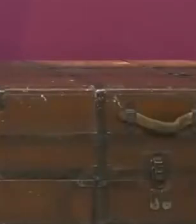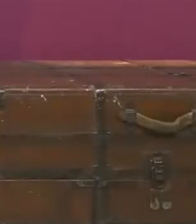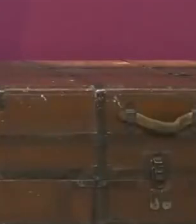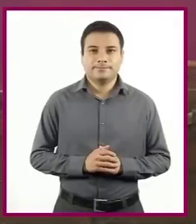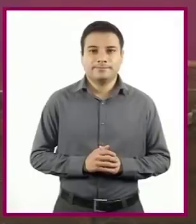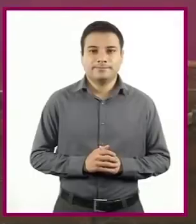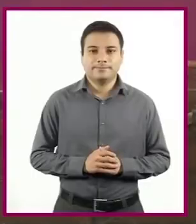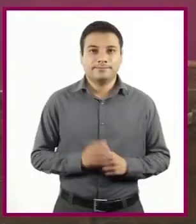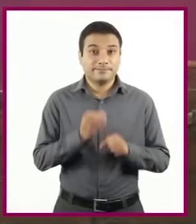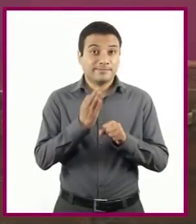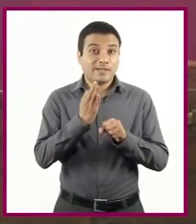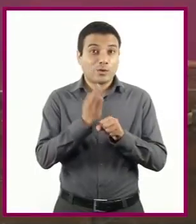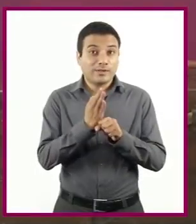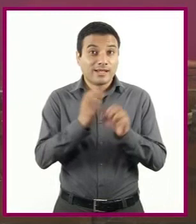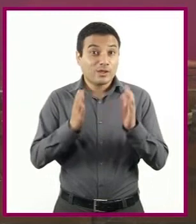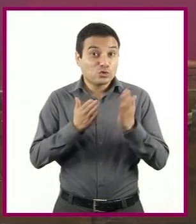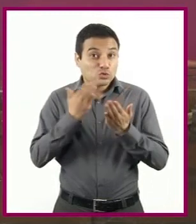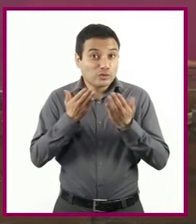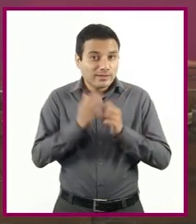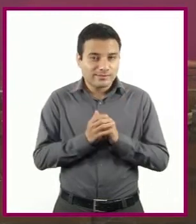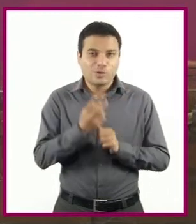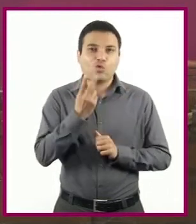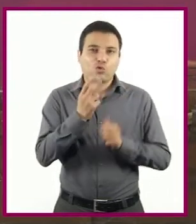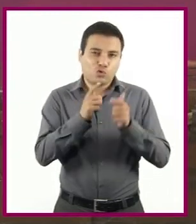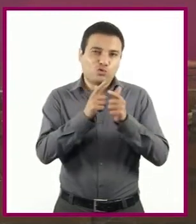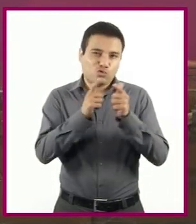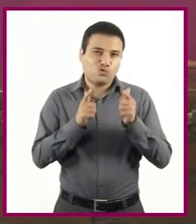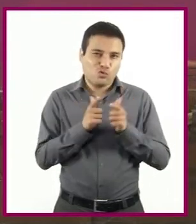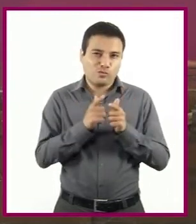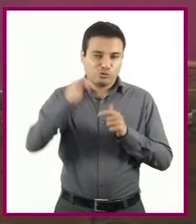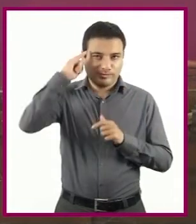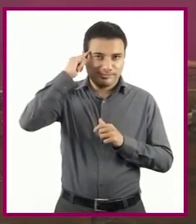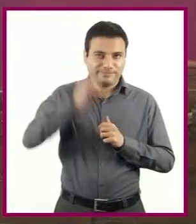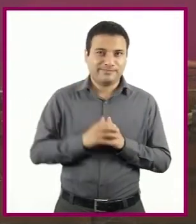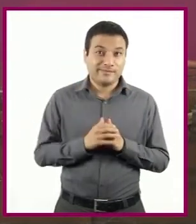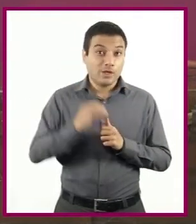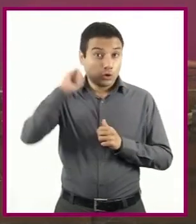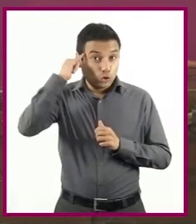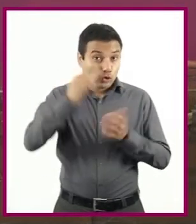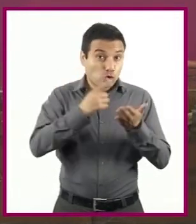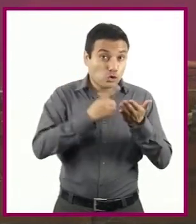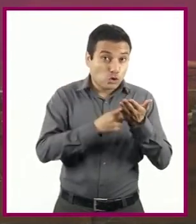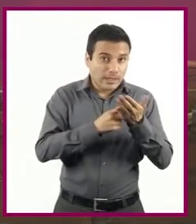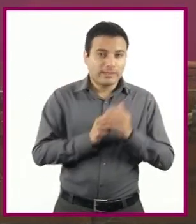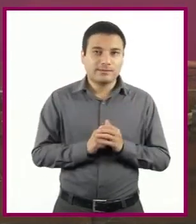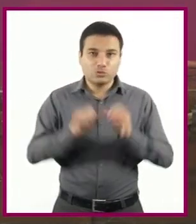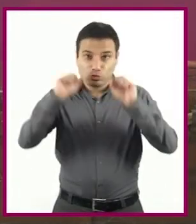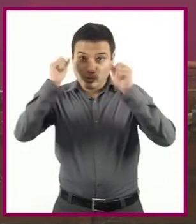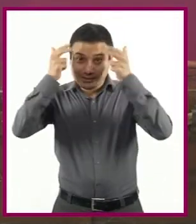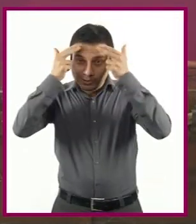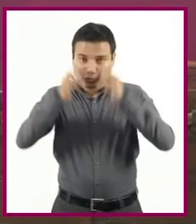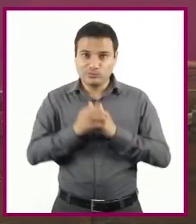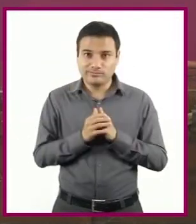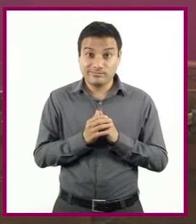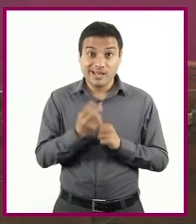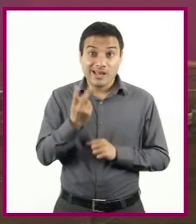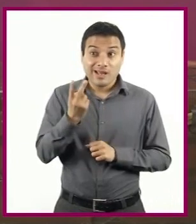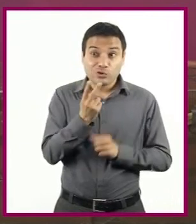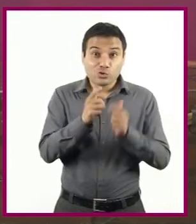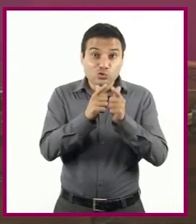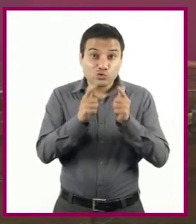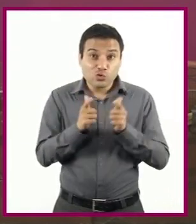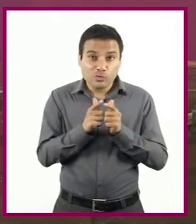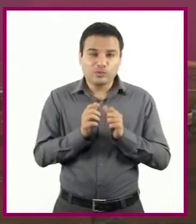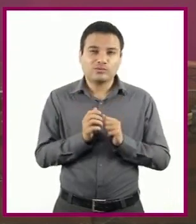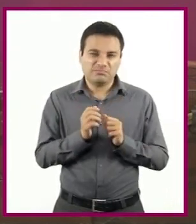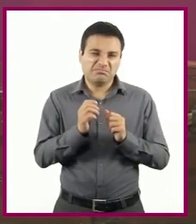Hoy estudiamos dos pueblos del periodo posclásico, los totonacas y huastecos. Ambos compartieron un